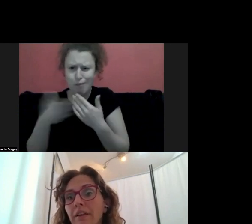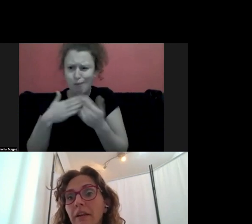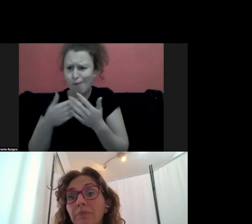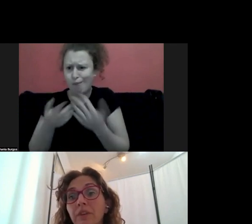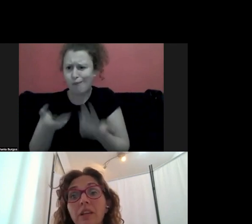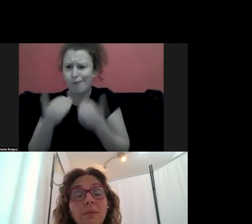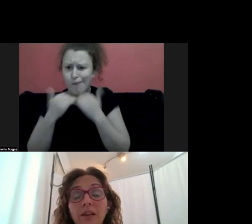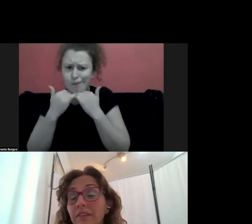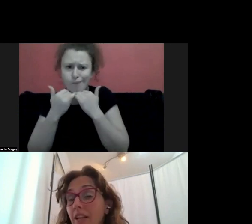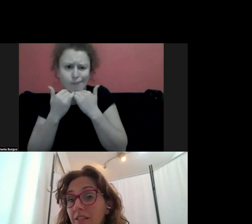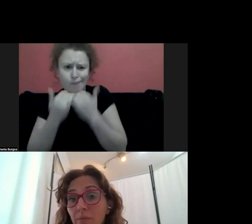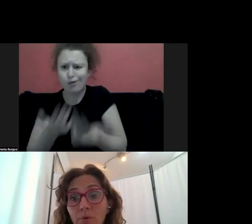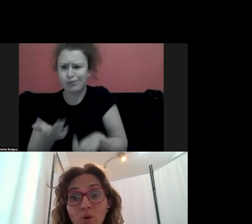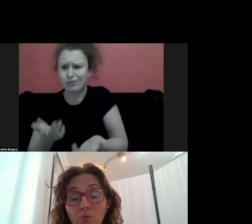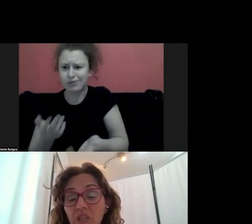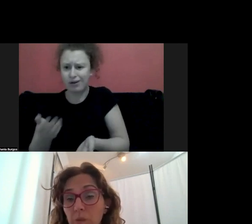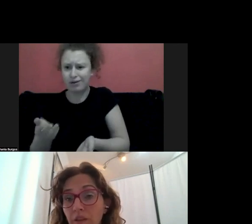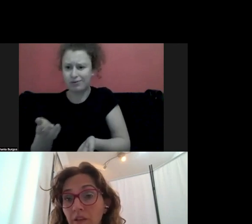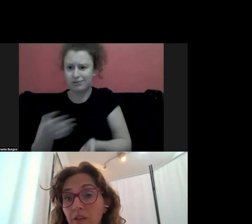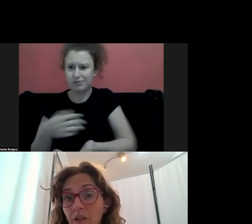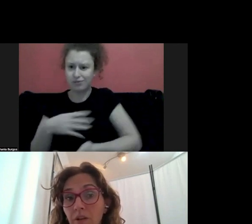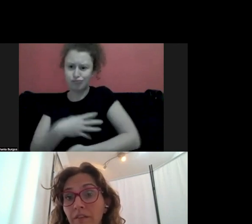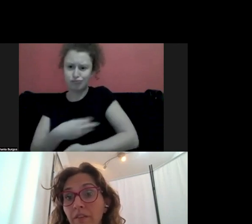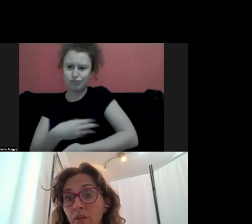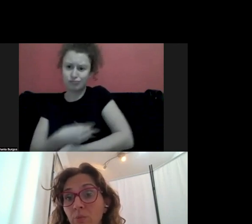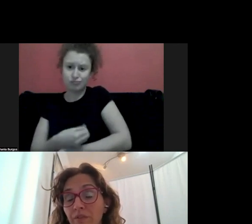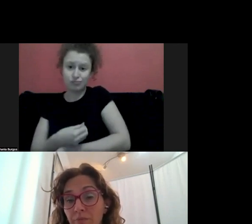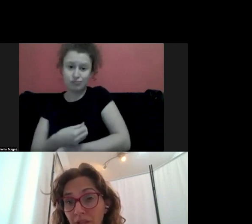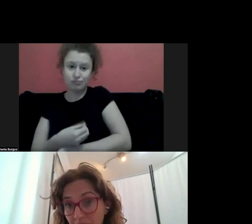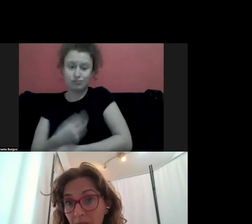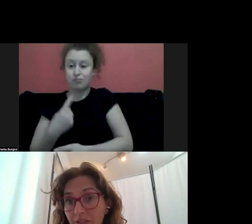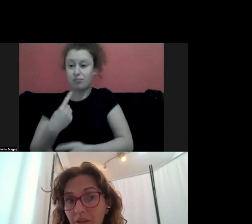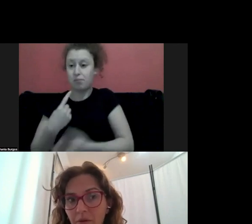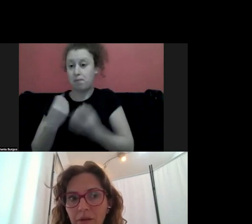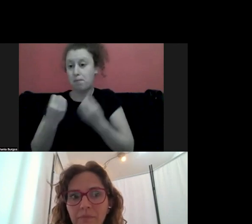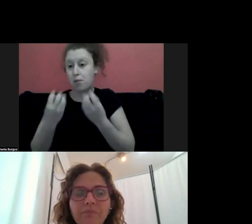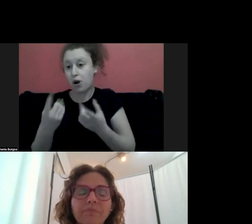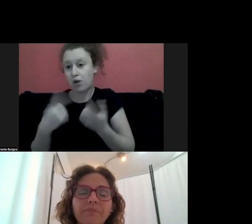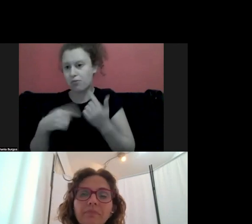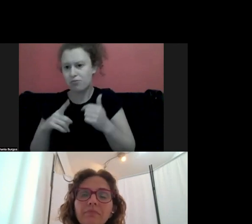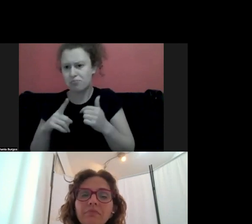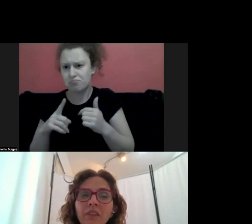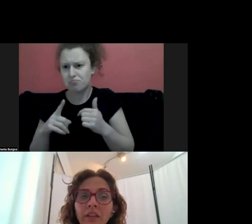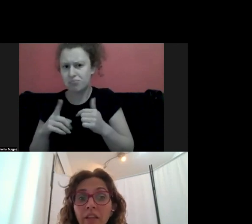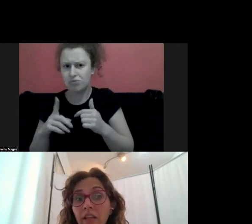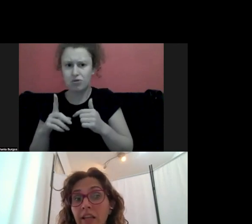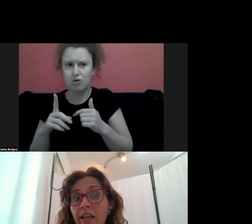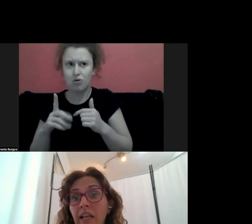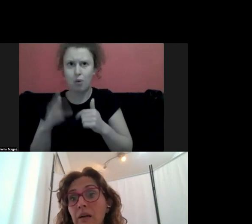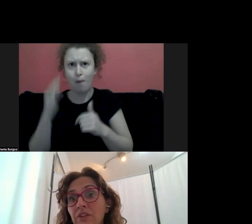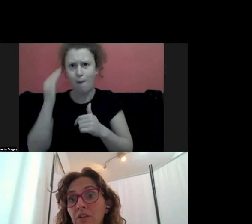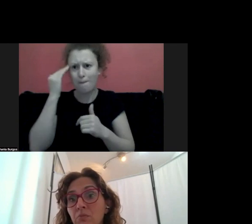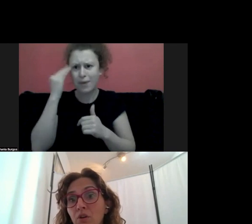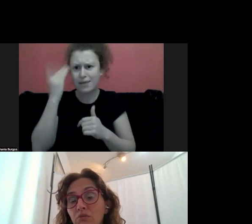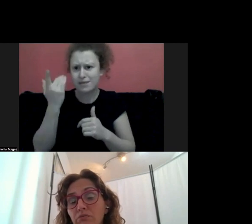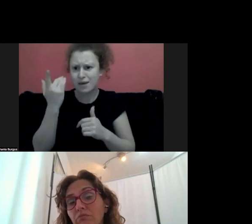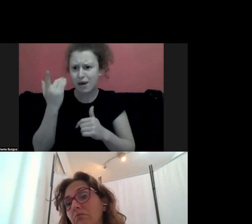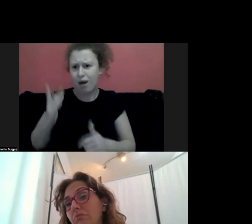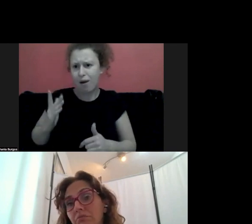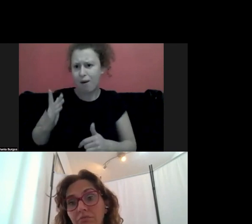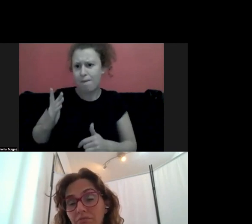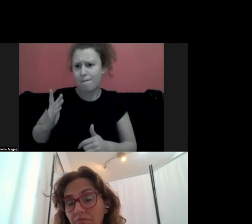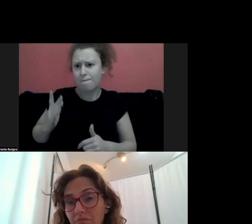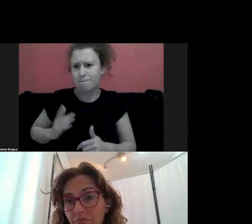de la madre, ni plantearse tampoco muchas veces el beneficio precisamente del bebé. El machismo